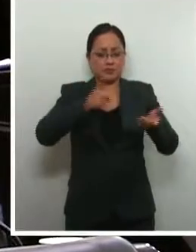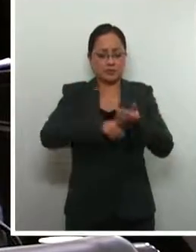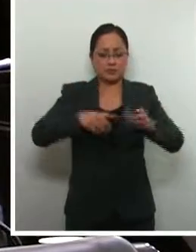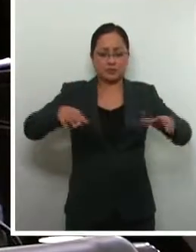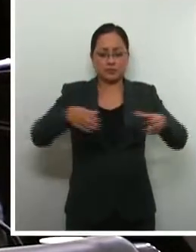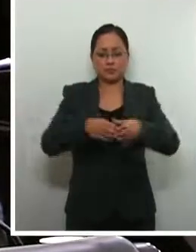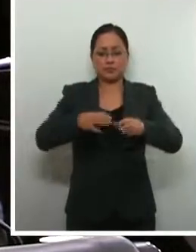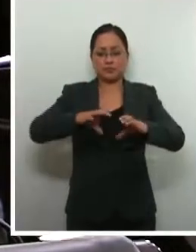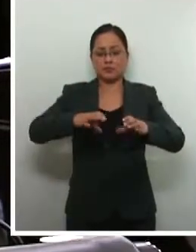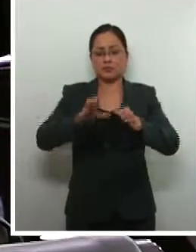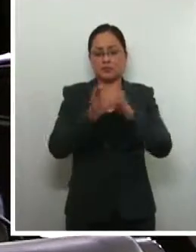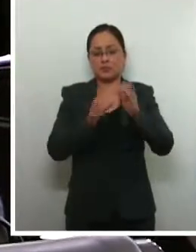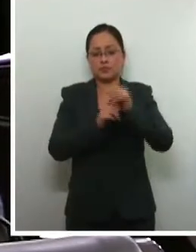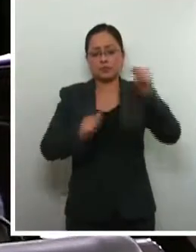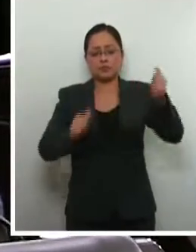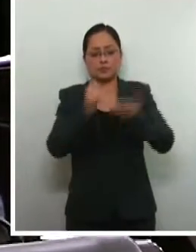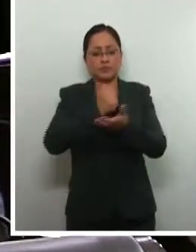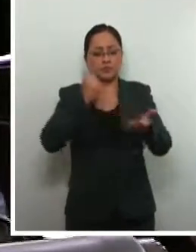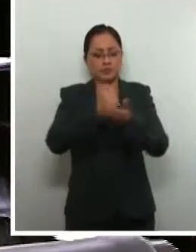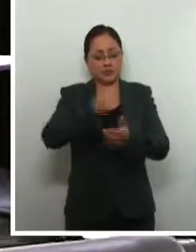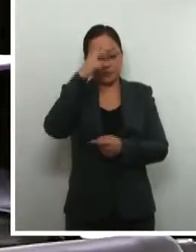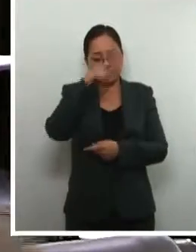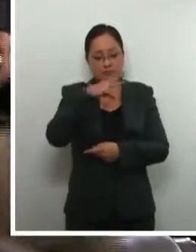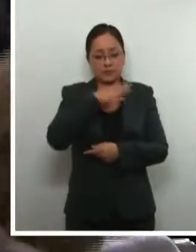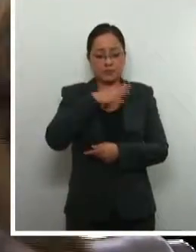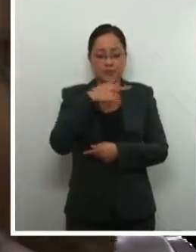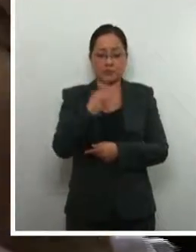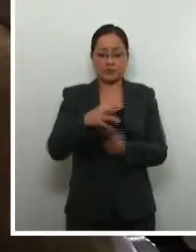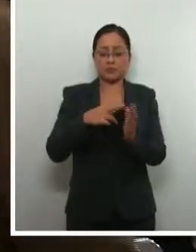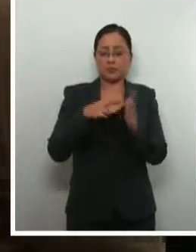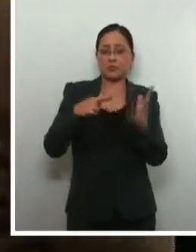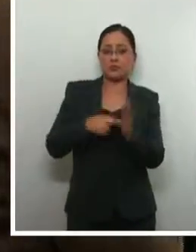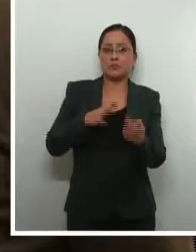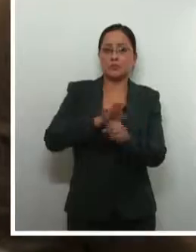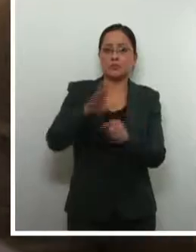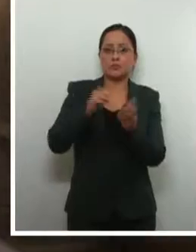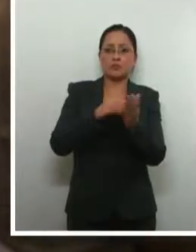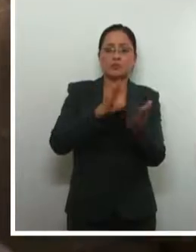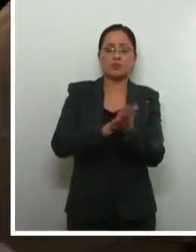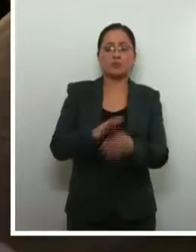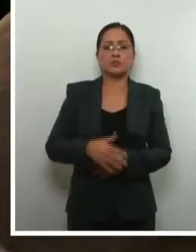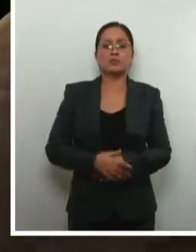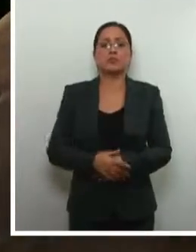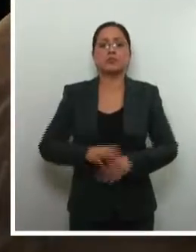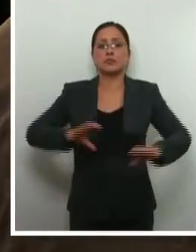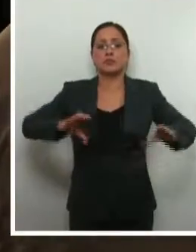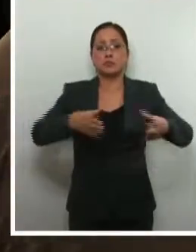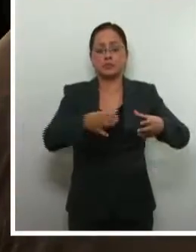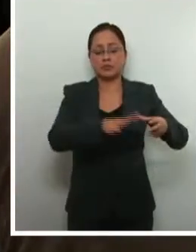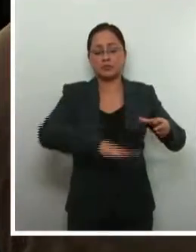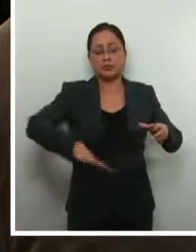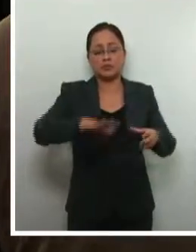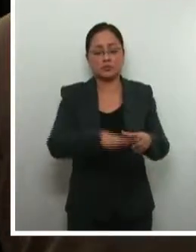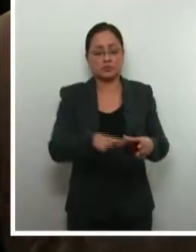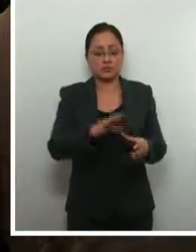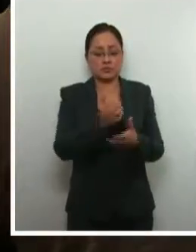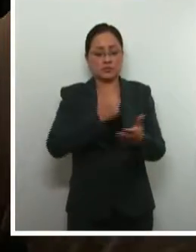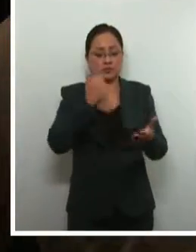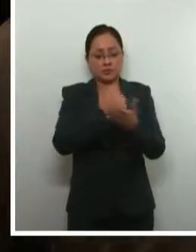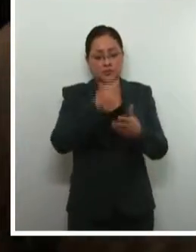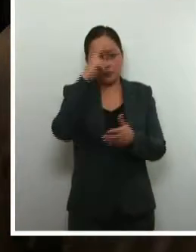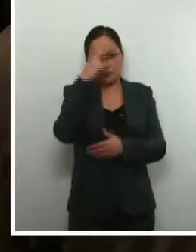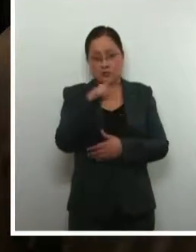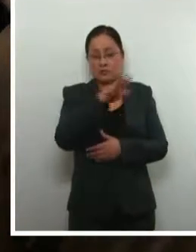de la Asamblea Constituyente de la Ciudad de México se establece lo siguiente: La Asamblea Constituyente de la Ciudad